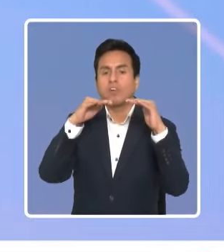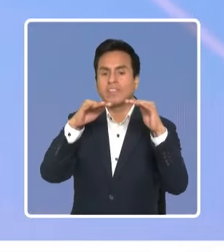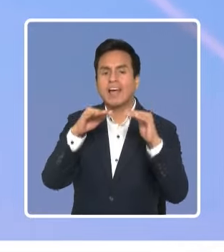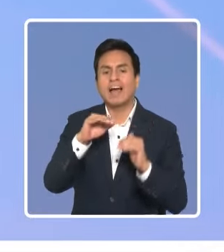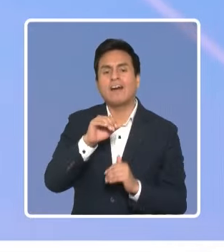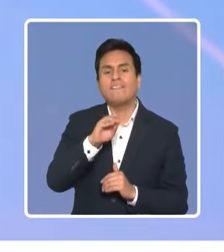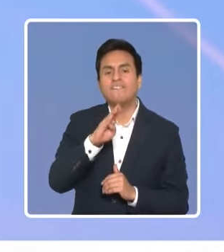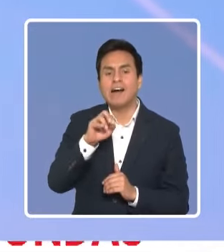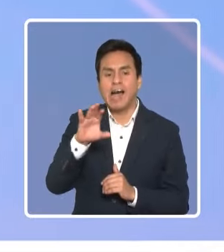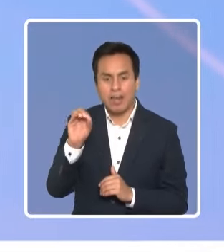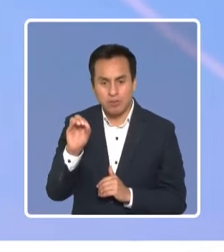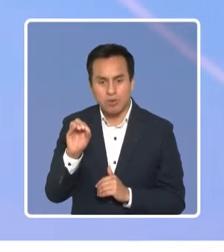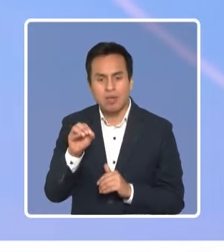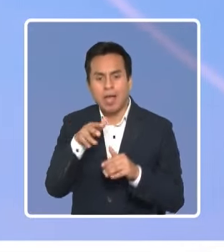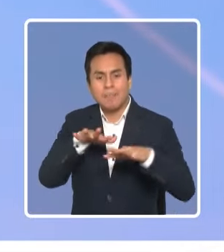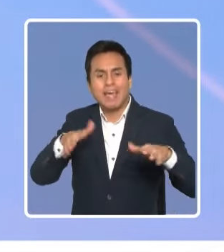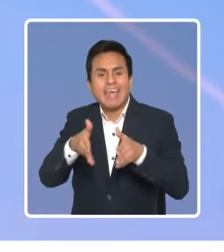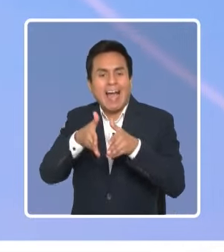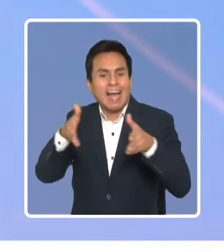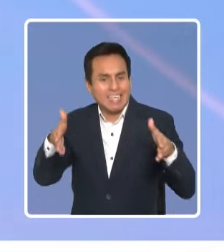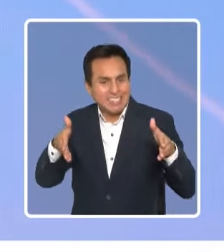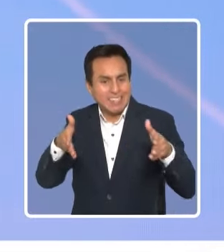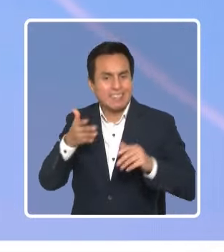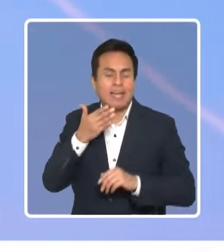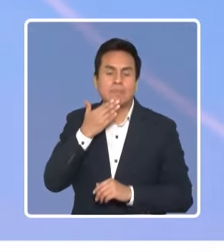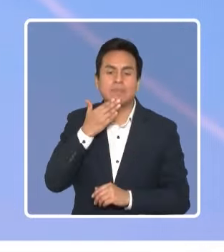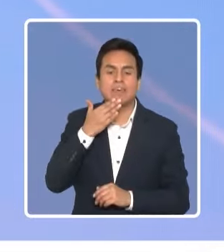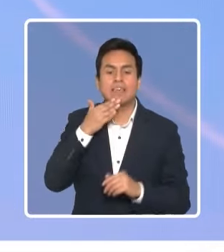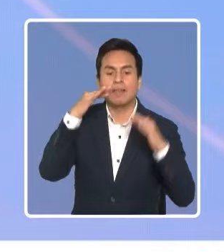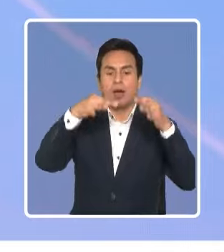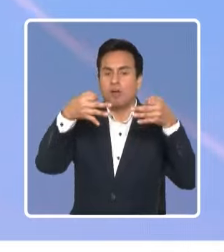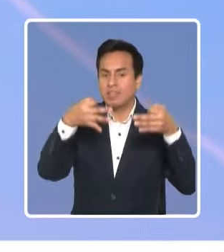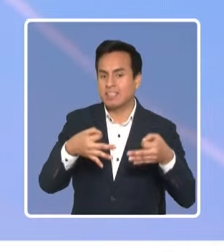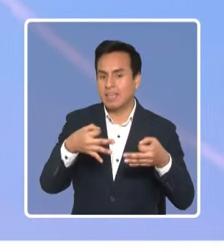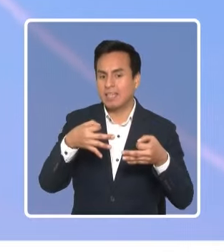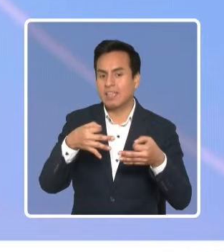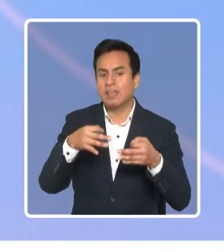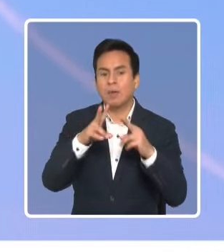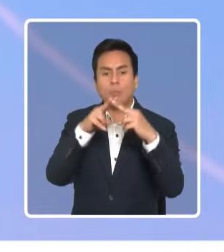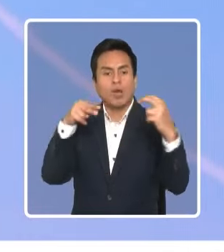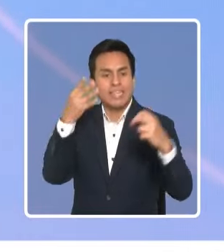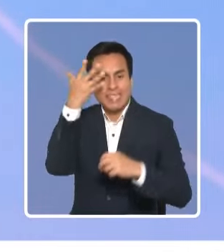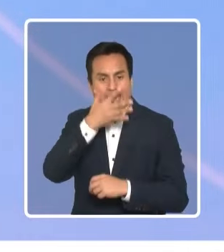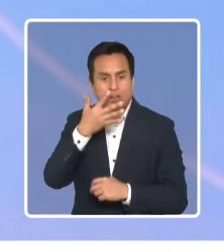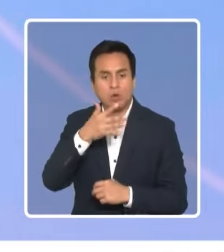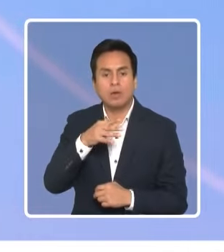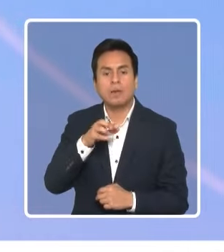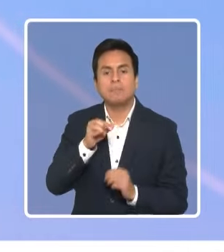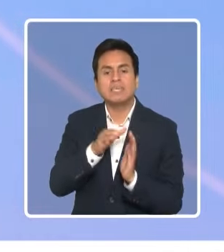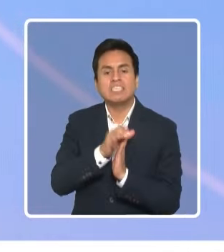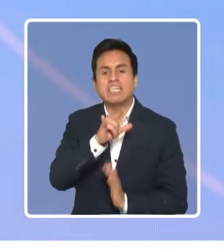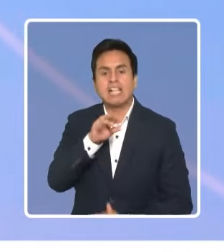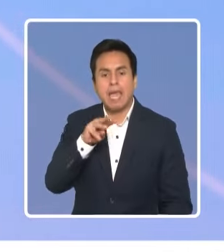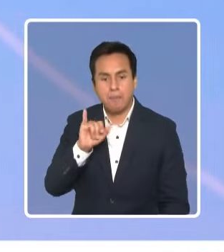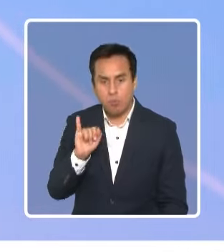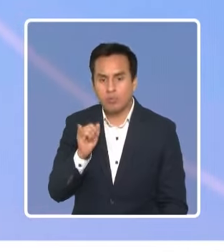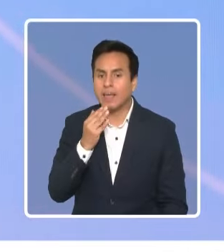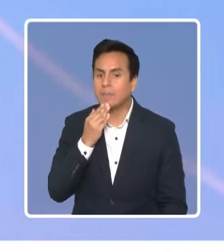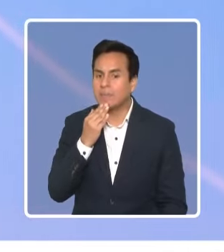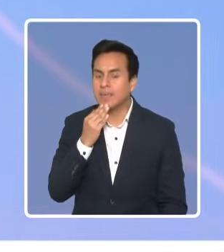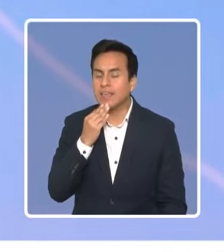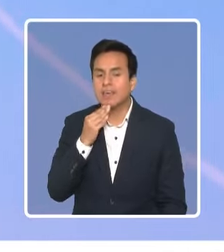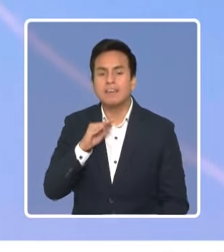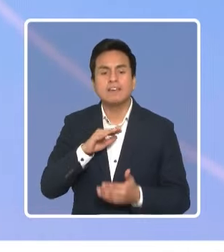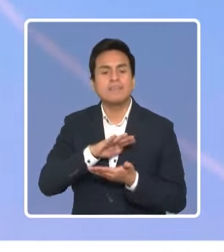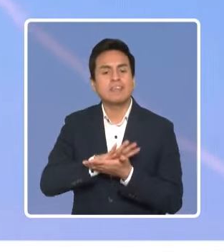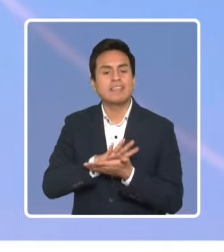Barrio, famosas en Playa Ancha, en la ramada oficial del sector Puente Negro allá en Pichilemu, en la fiesta